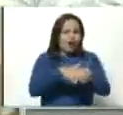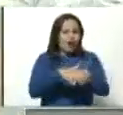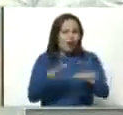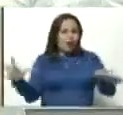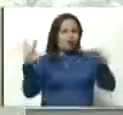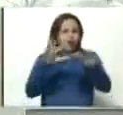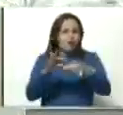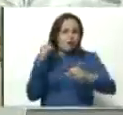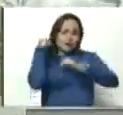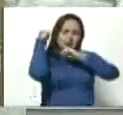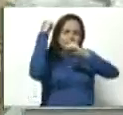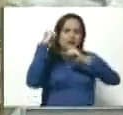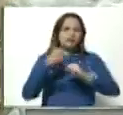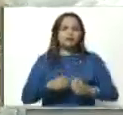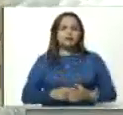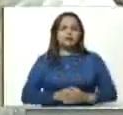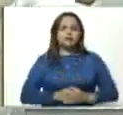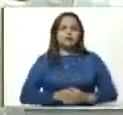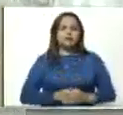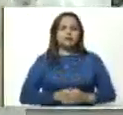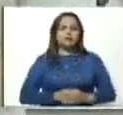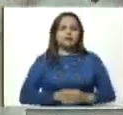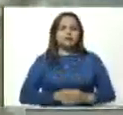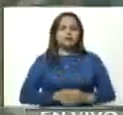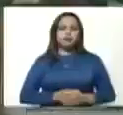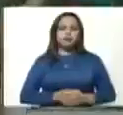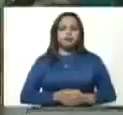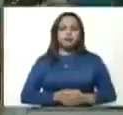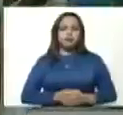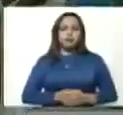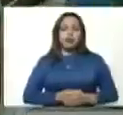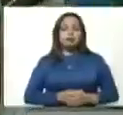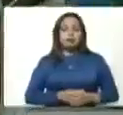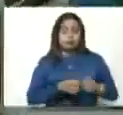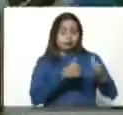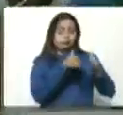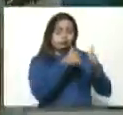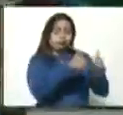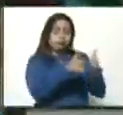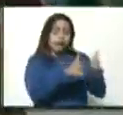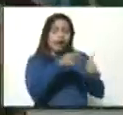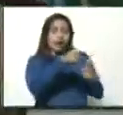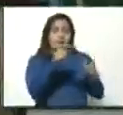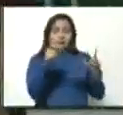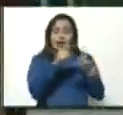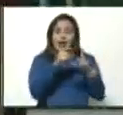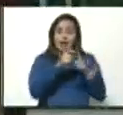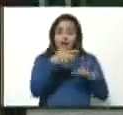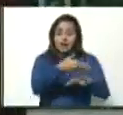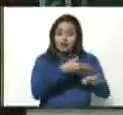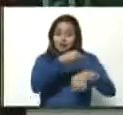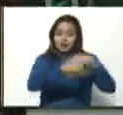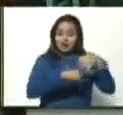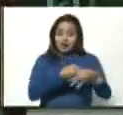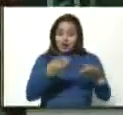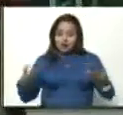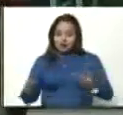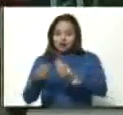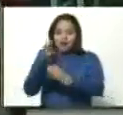venceremos. Muy bien, Julio. Fíjense que, tomando las palabras de Julio, hoy que nos encontramos con el personal